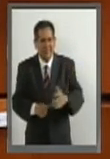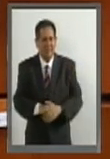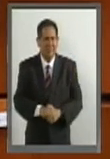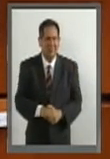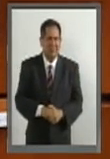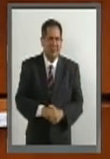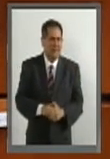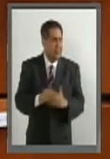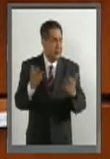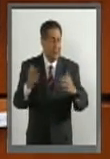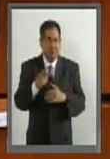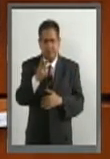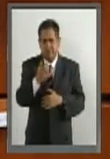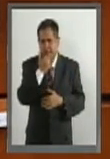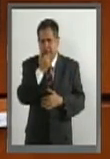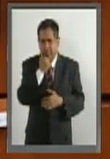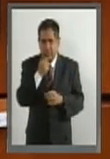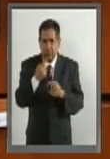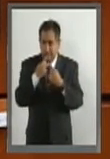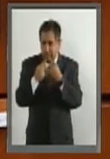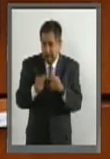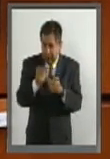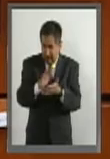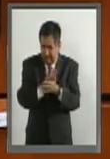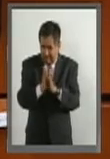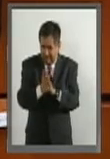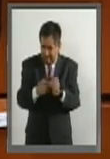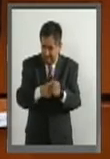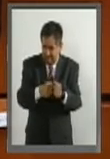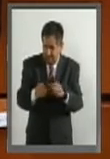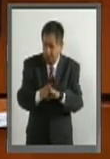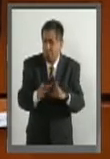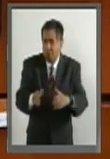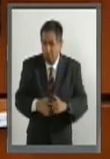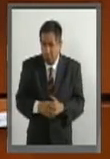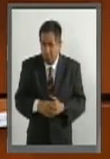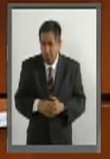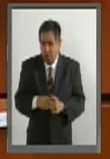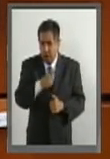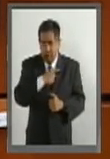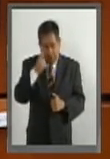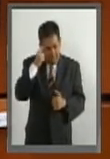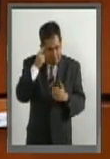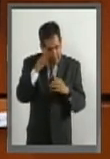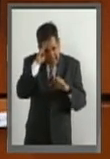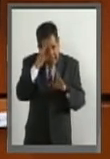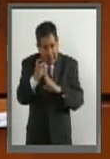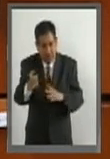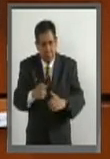Eso, pues, es parte de la negociación. Yo creo que deberían tenerlos en cuenta.